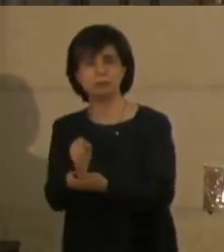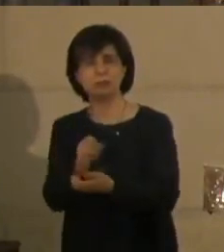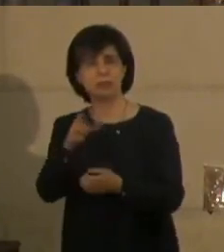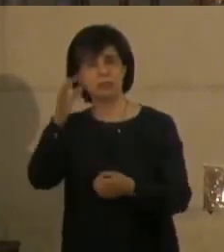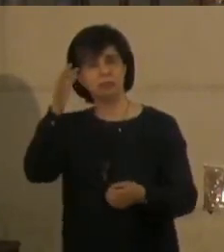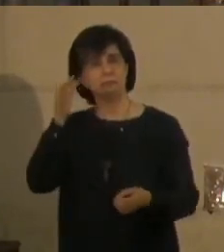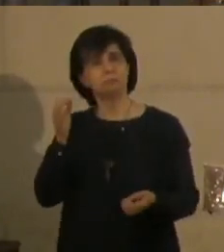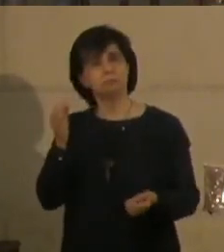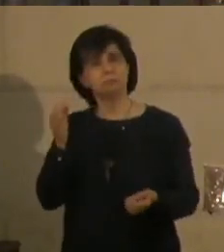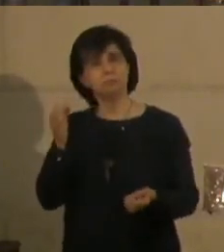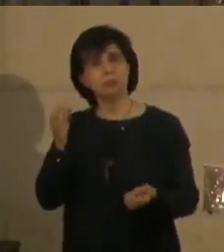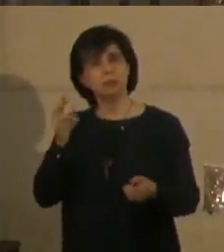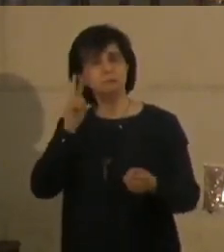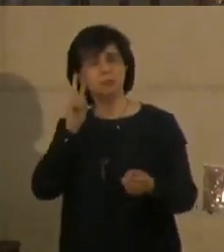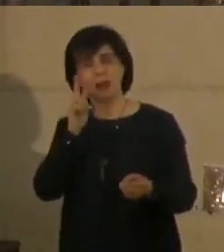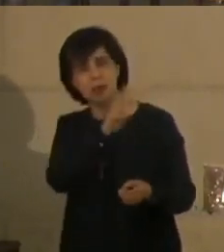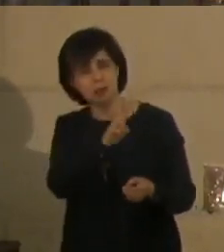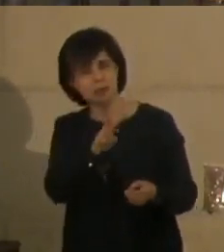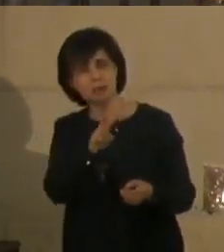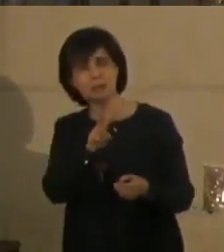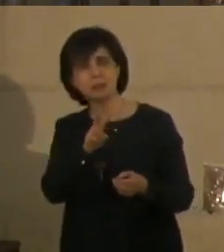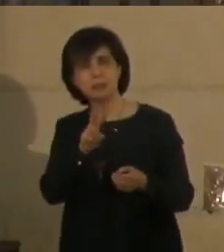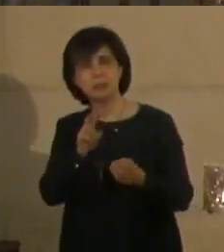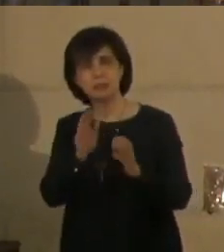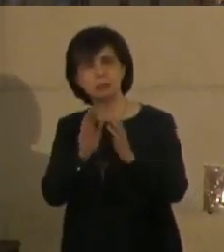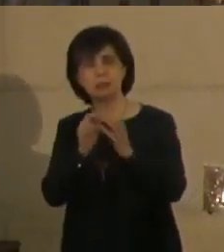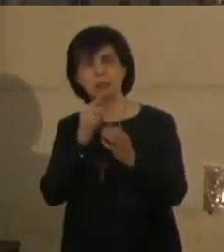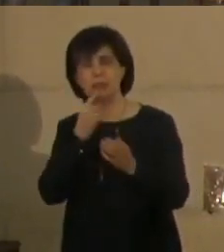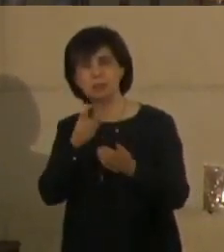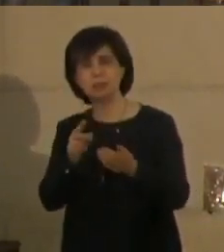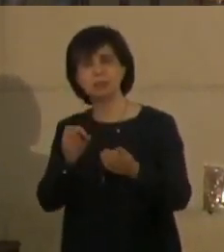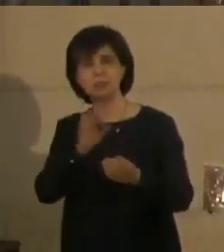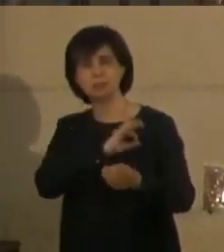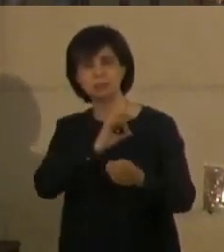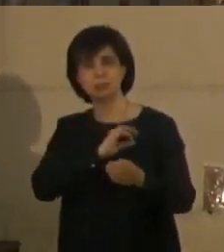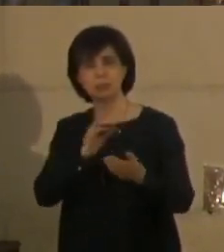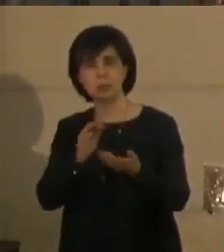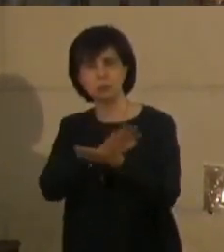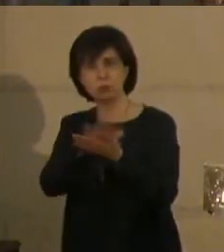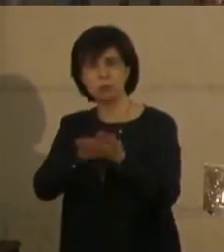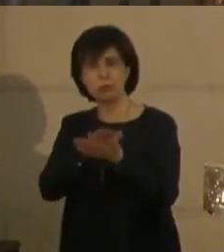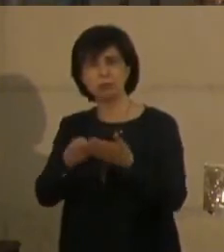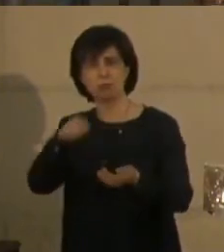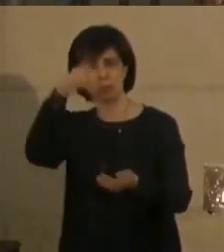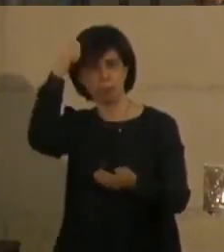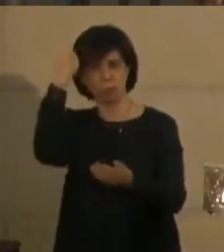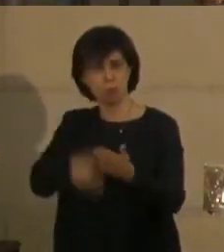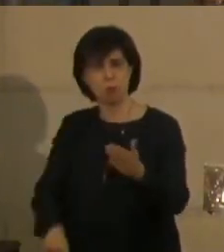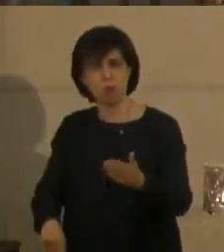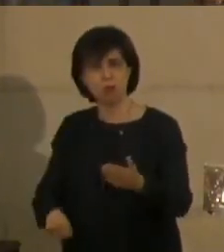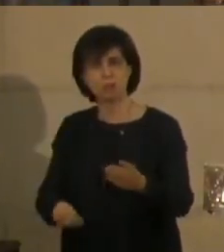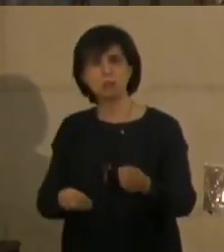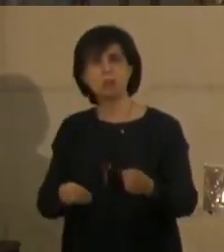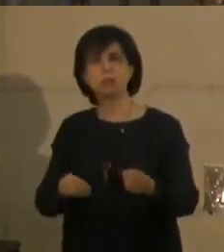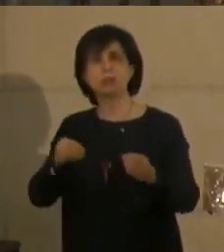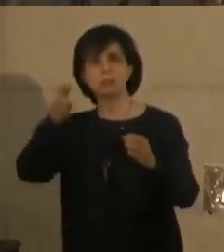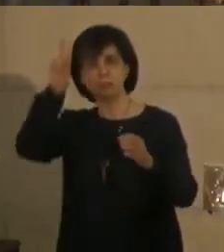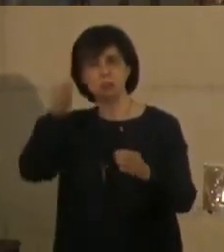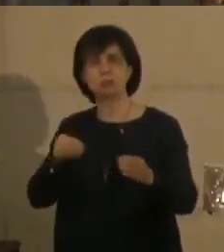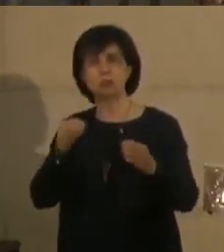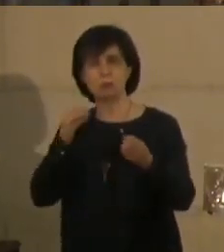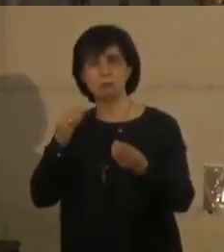que veáis lo que nos dice el Señor. Son palabras vivas, son su propia